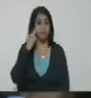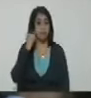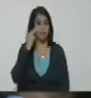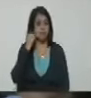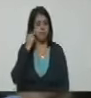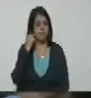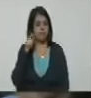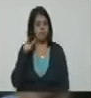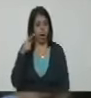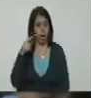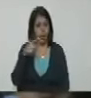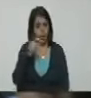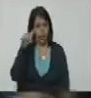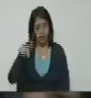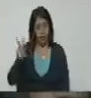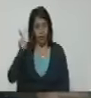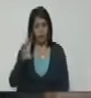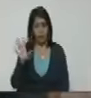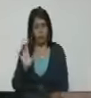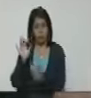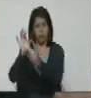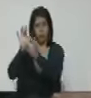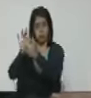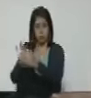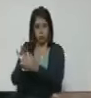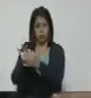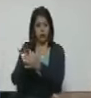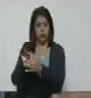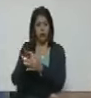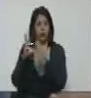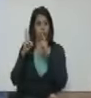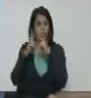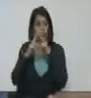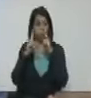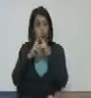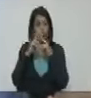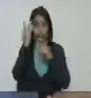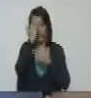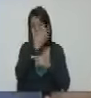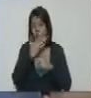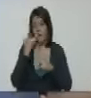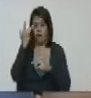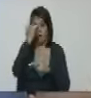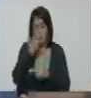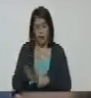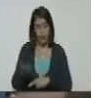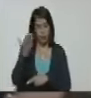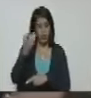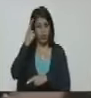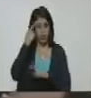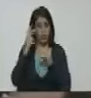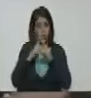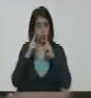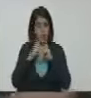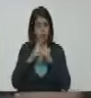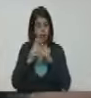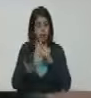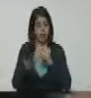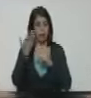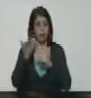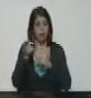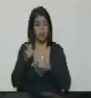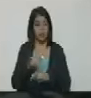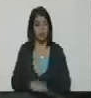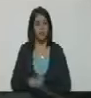afrodescendiente, sino que conoce África, conoce la influencia, conoce la